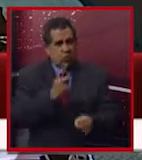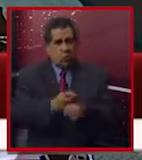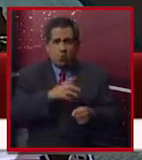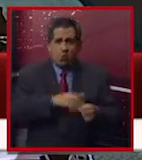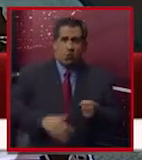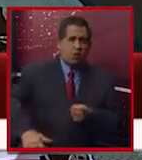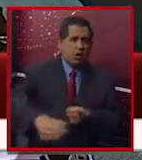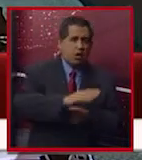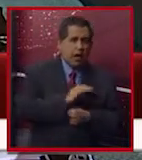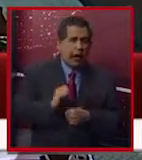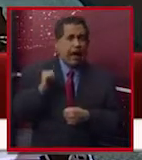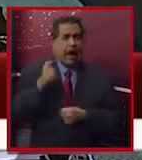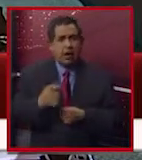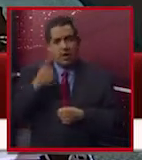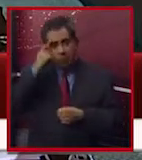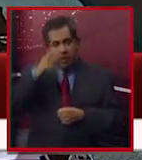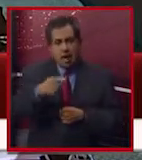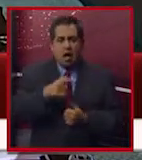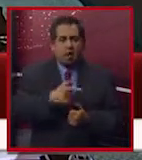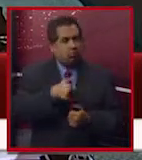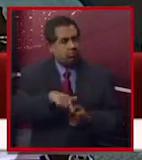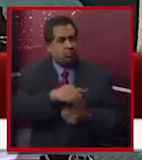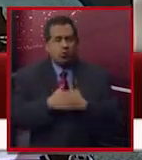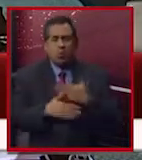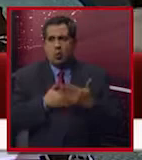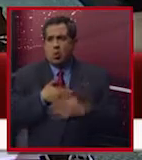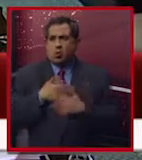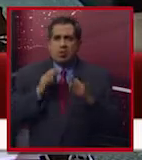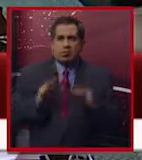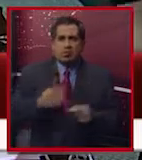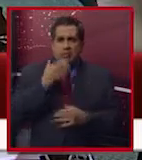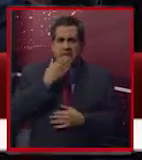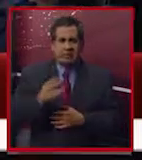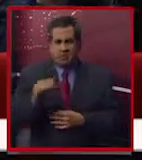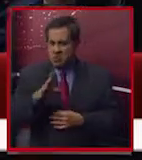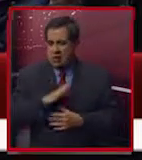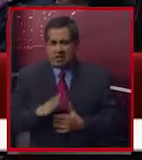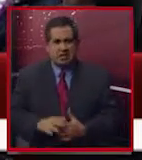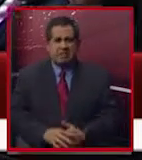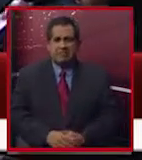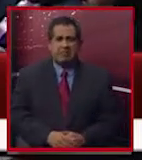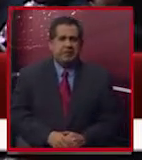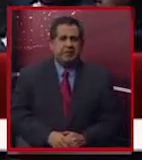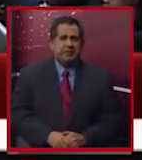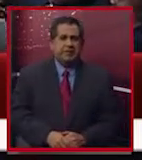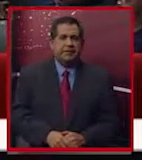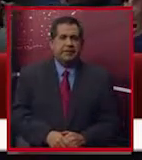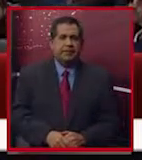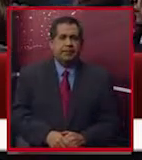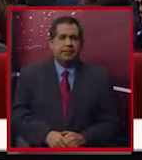seguridad que le posibilite el cabal goce y ejercicio de los derechos fundamentales.